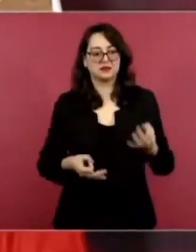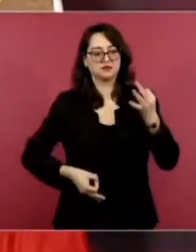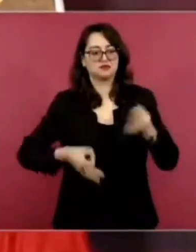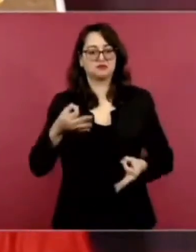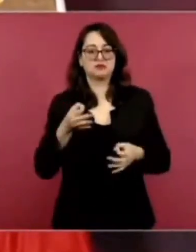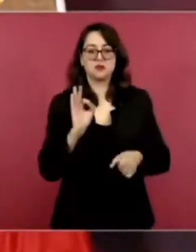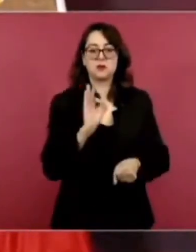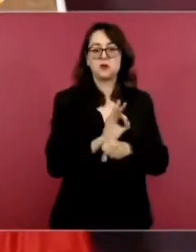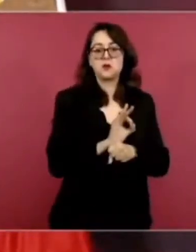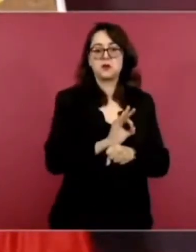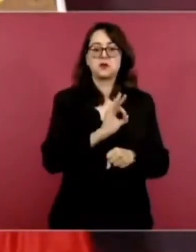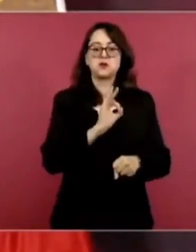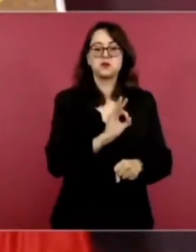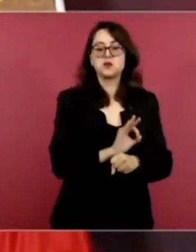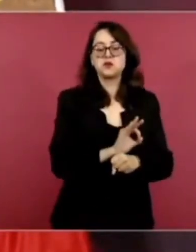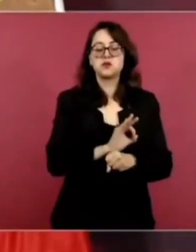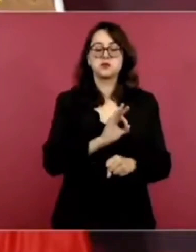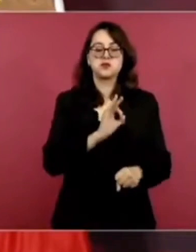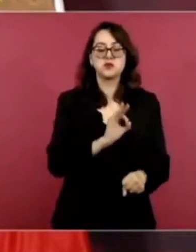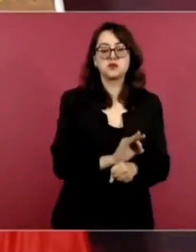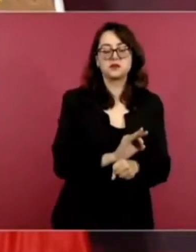porque suponen